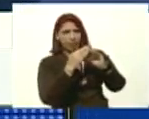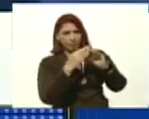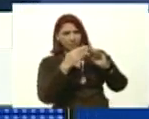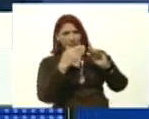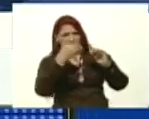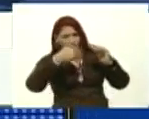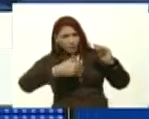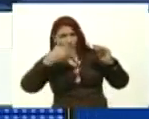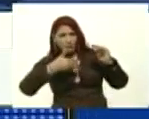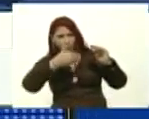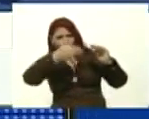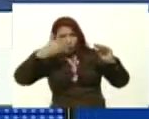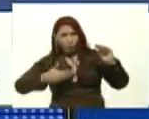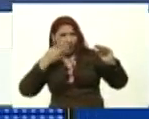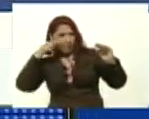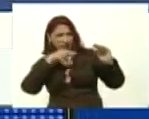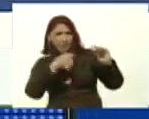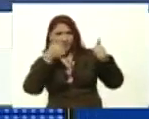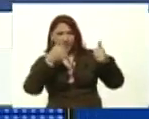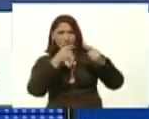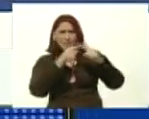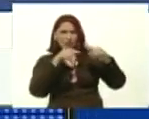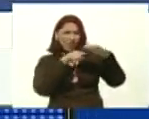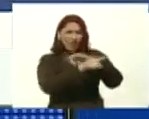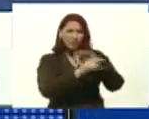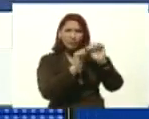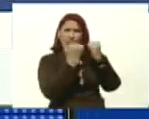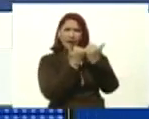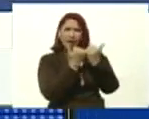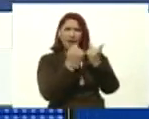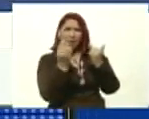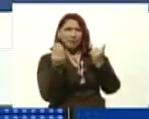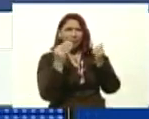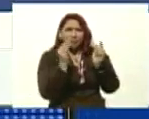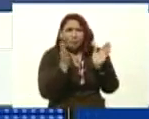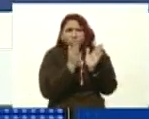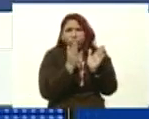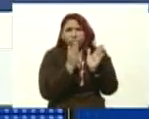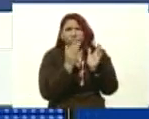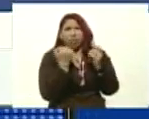dentro era una sala más pequeña que esta, la mitad